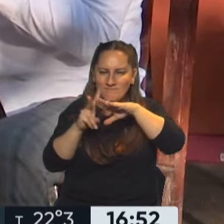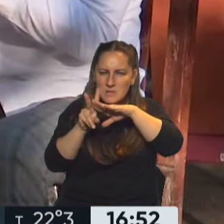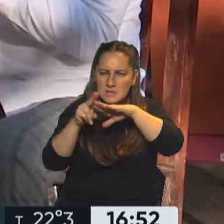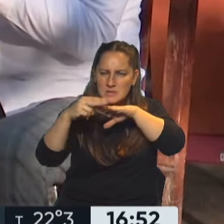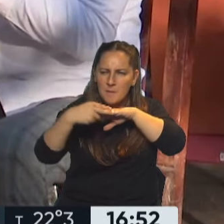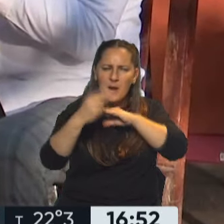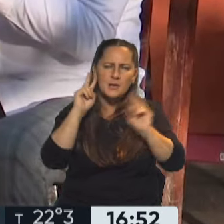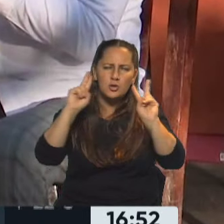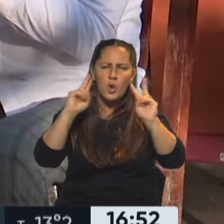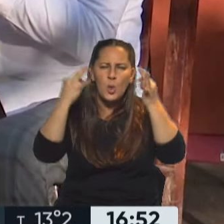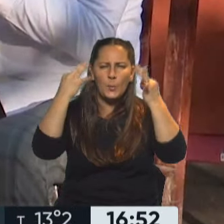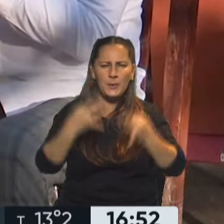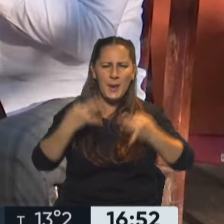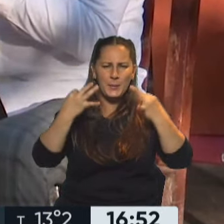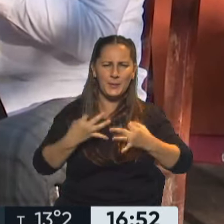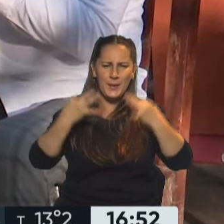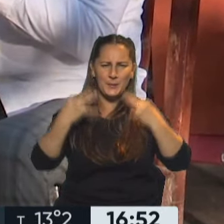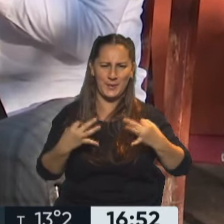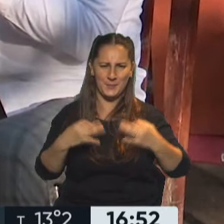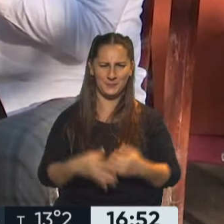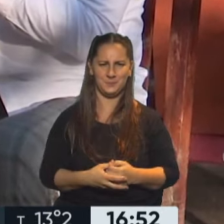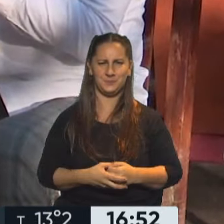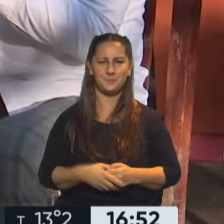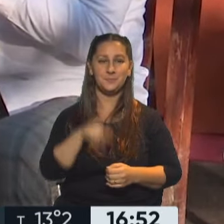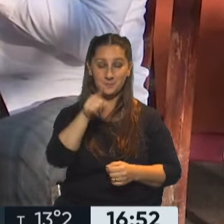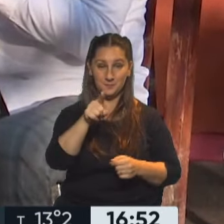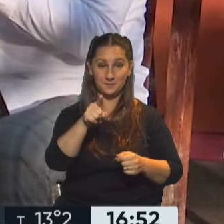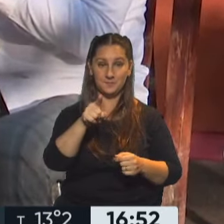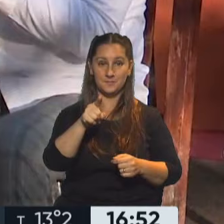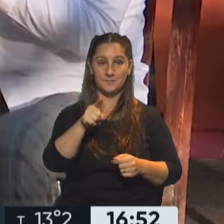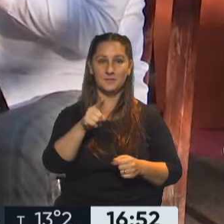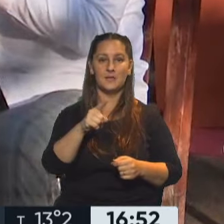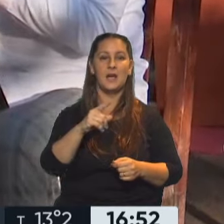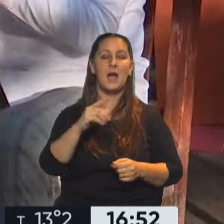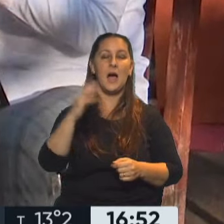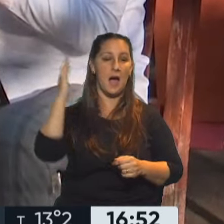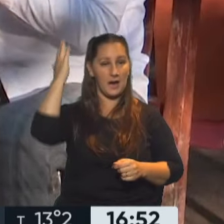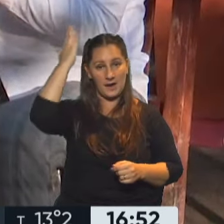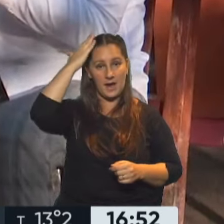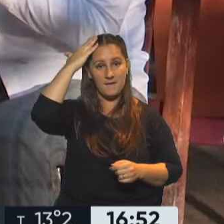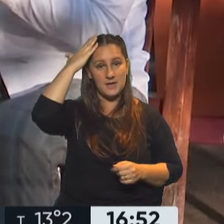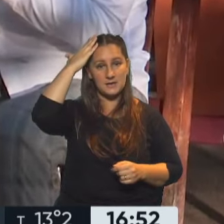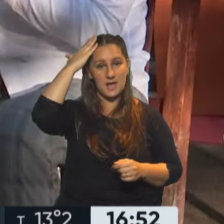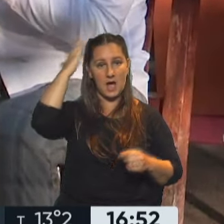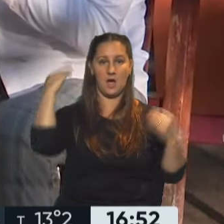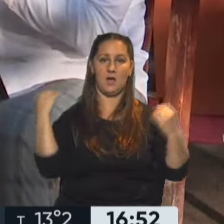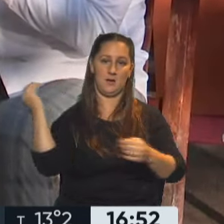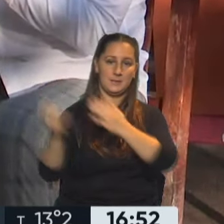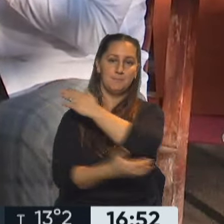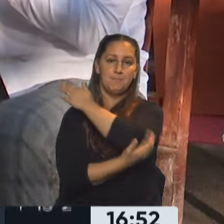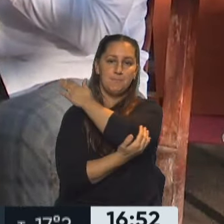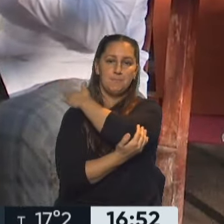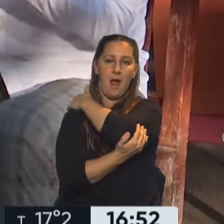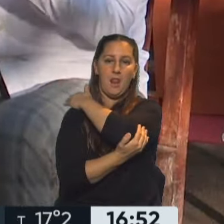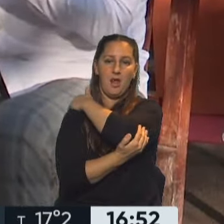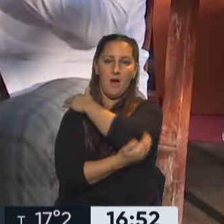los sonidos. Claro. O sea, eso es uno. Este es, este parche es la parte de la cabeza del animal. Este es el centro del lomo, entonces eso va para